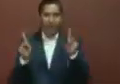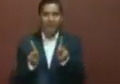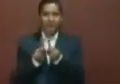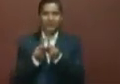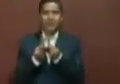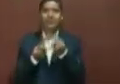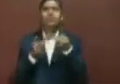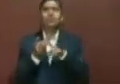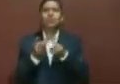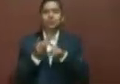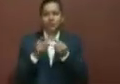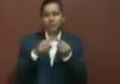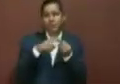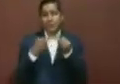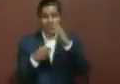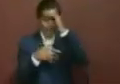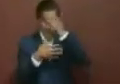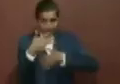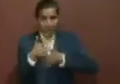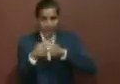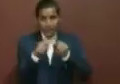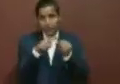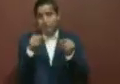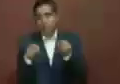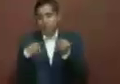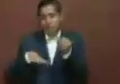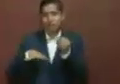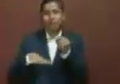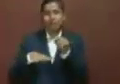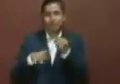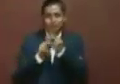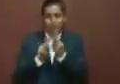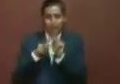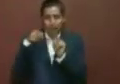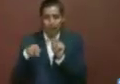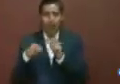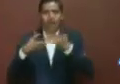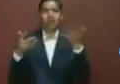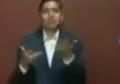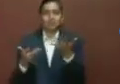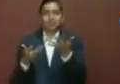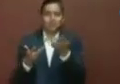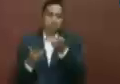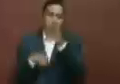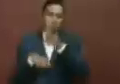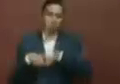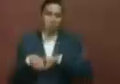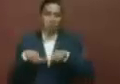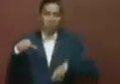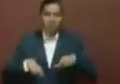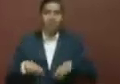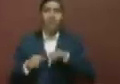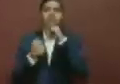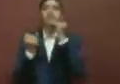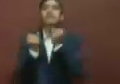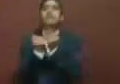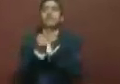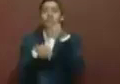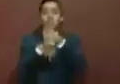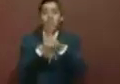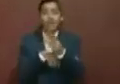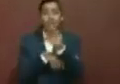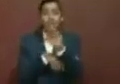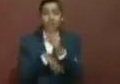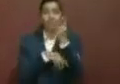al lado de Catedral. Y obviamente también se va a llevar a cabo la edición número